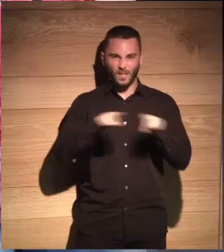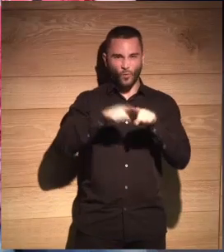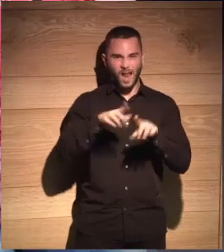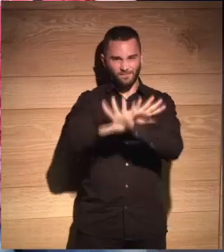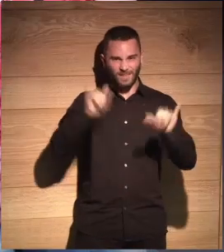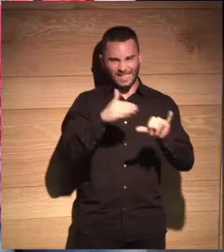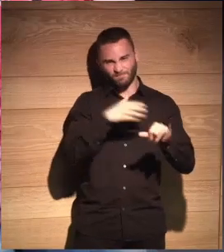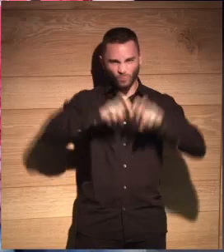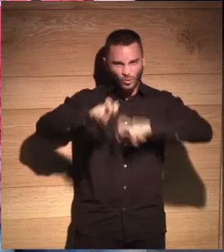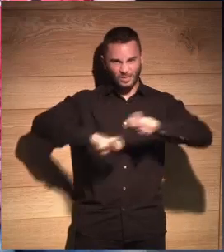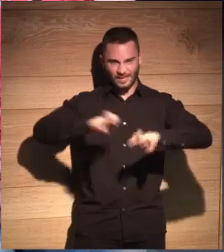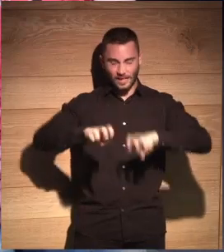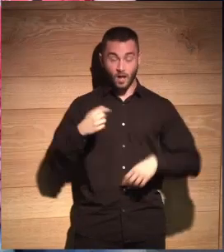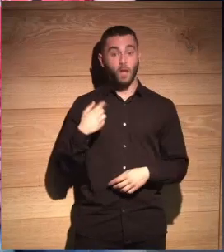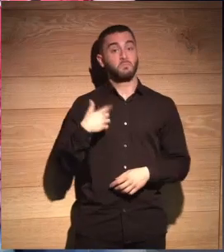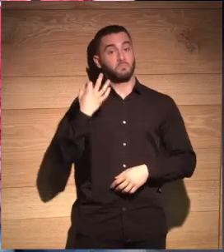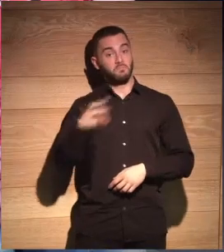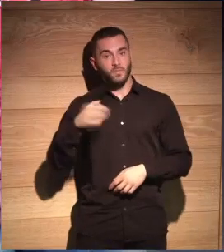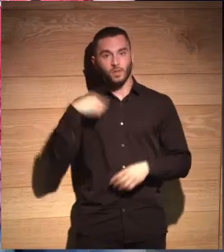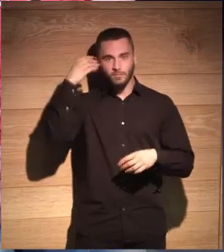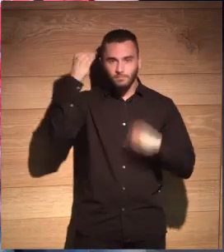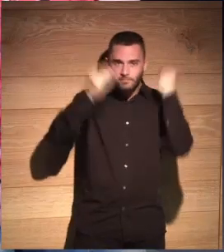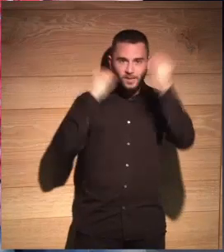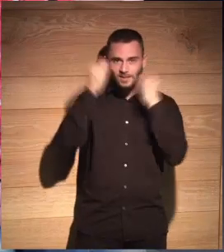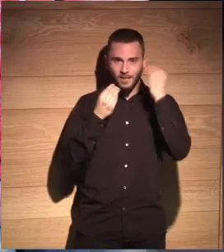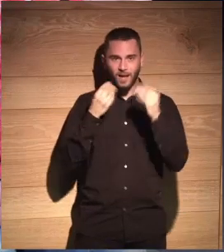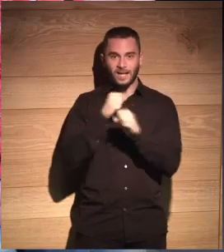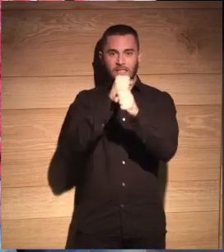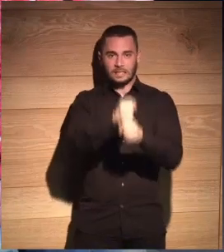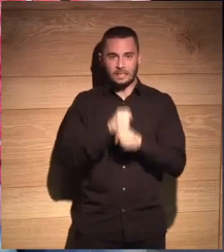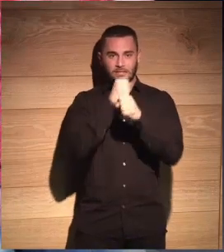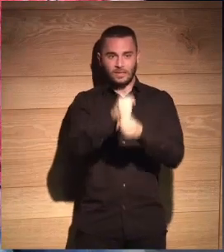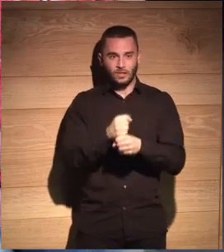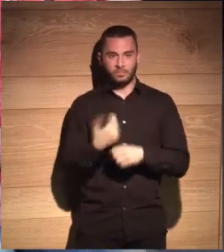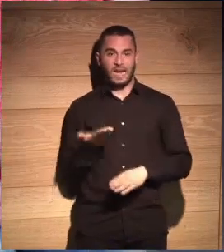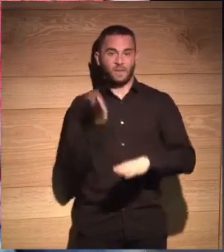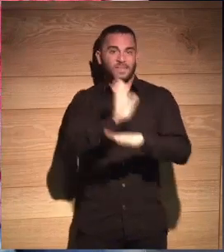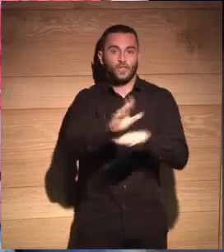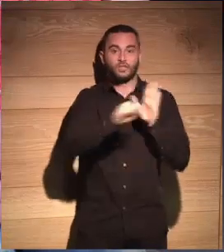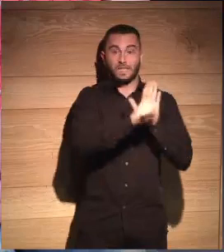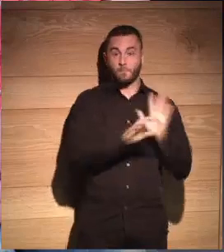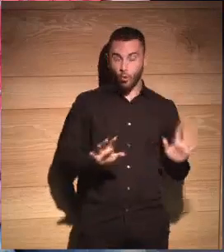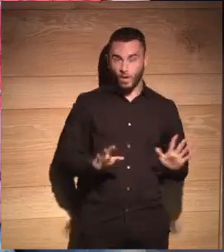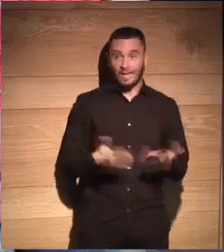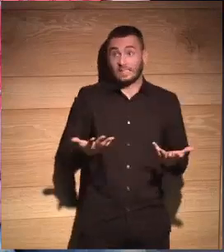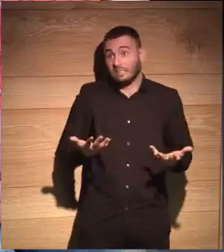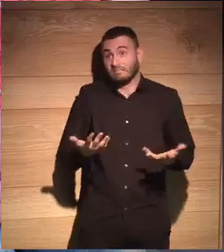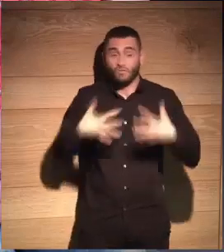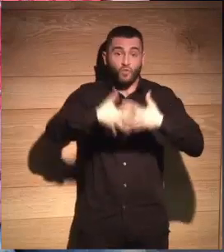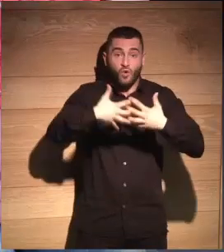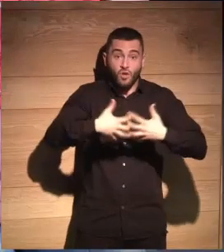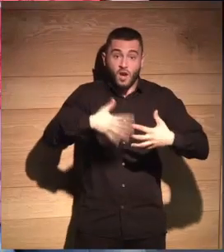En fin. Fíjate que yo con el caballo pensaba que era una representación simbólica. Es que puede funcionar también, es que es